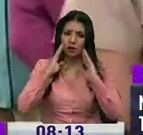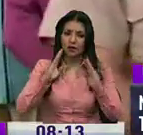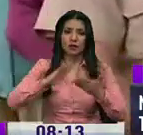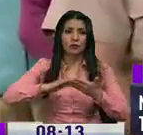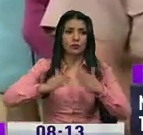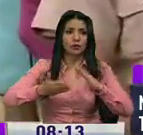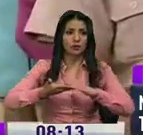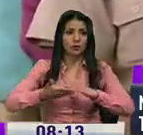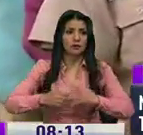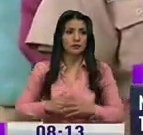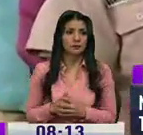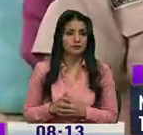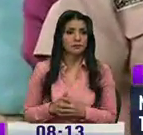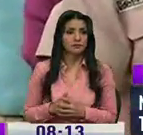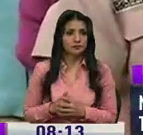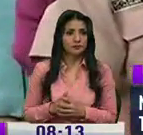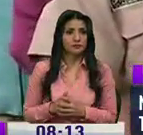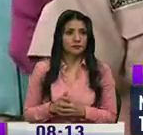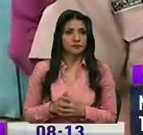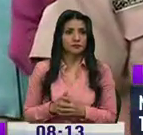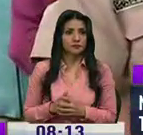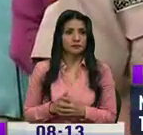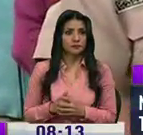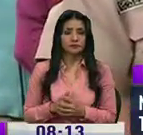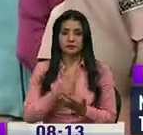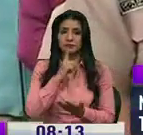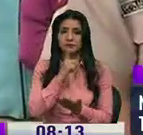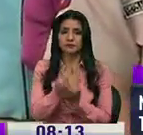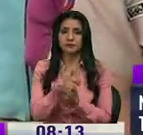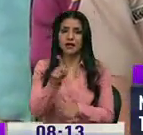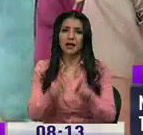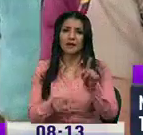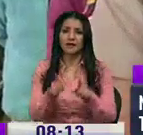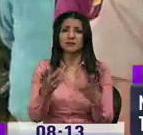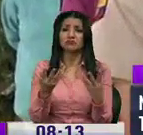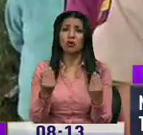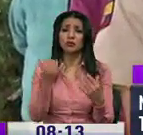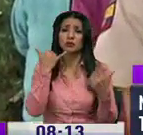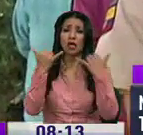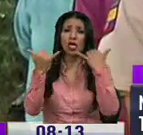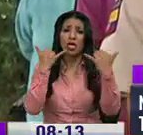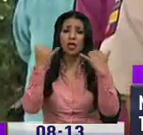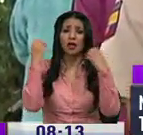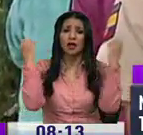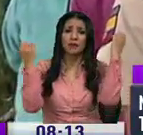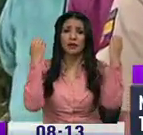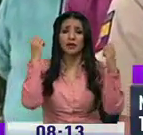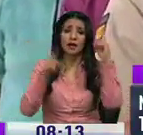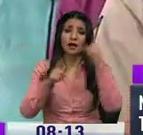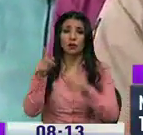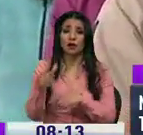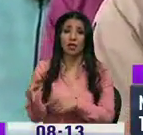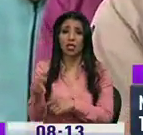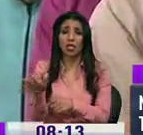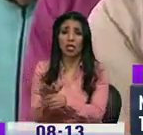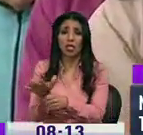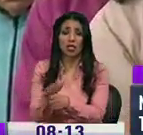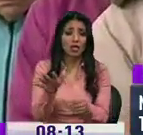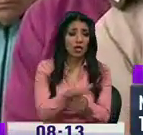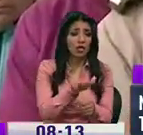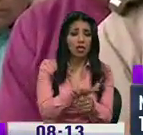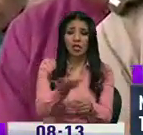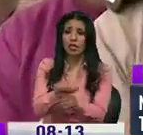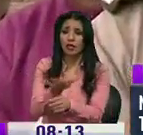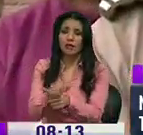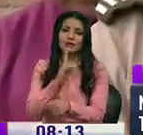comunidad. En este sentido, en verdad, como existen a veces muchos auxilios y a veces las unidades se copan de los